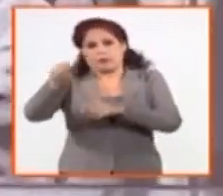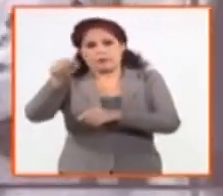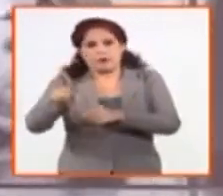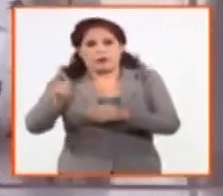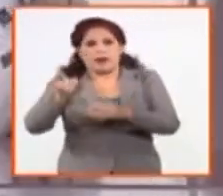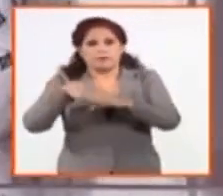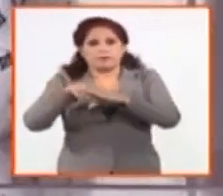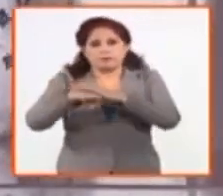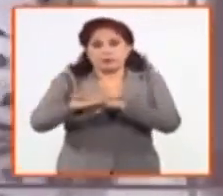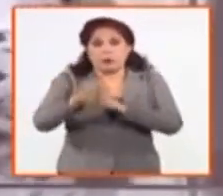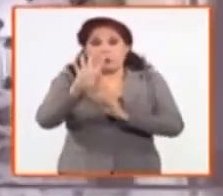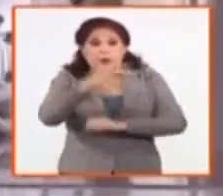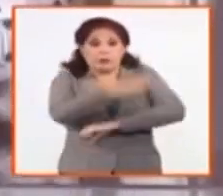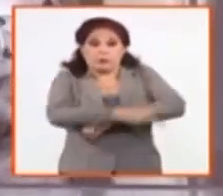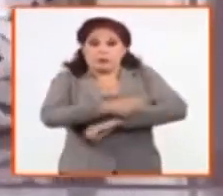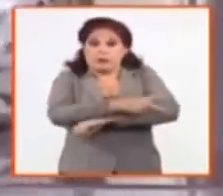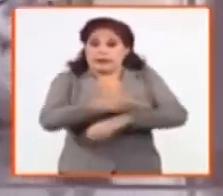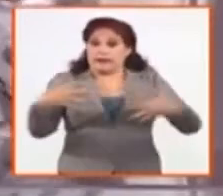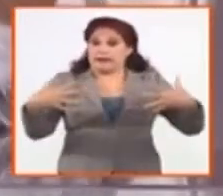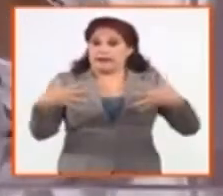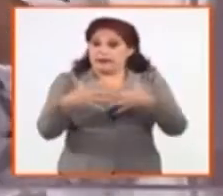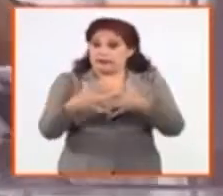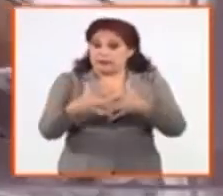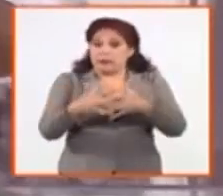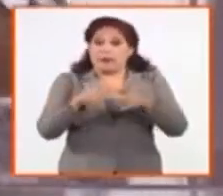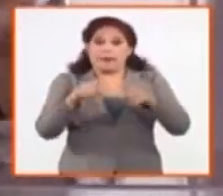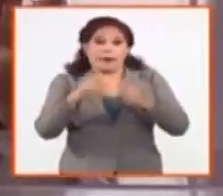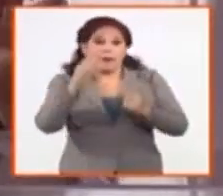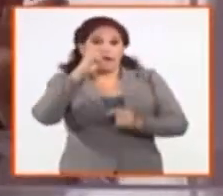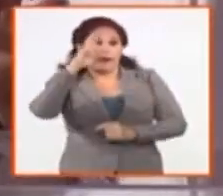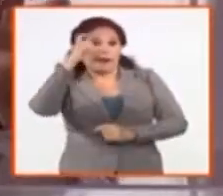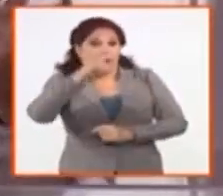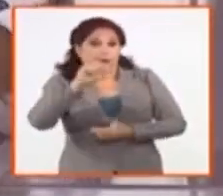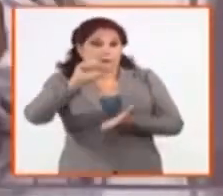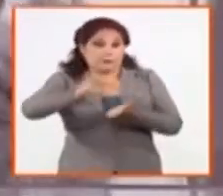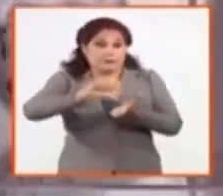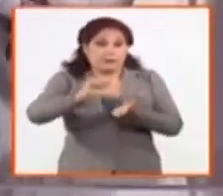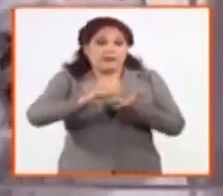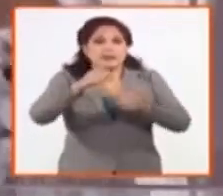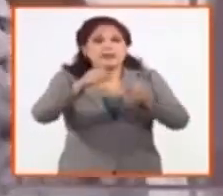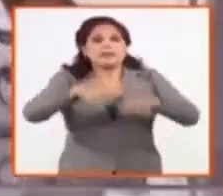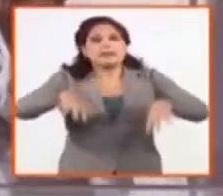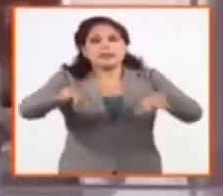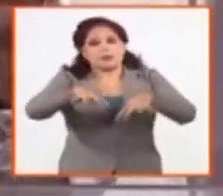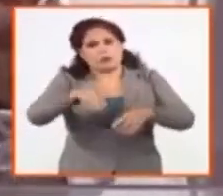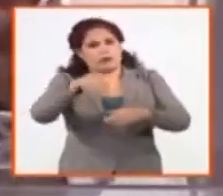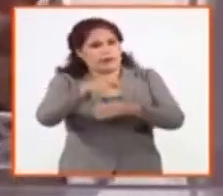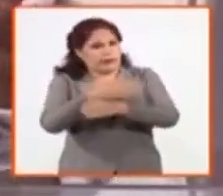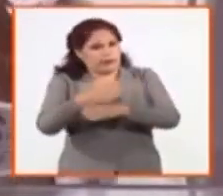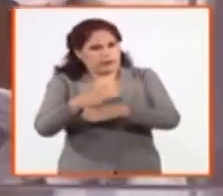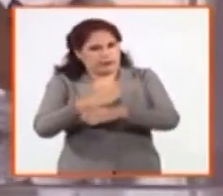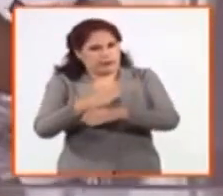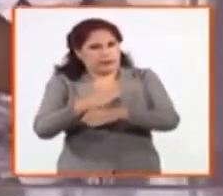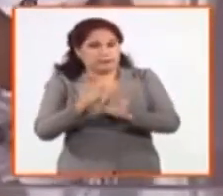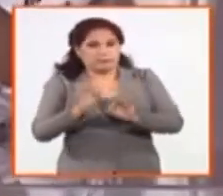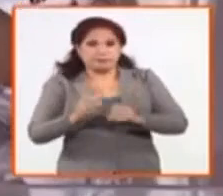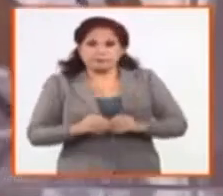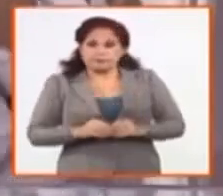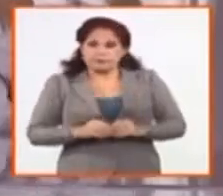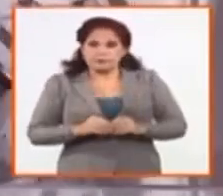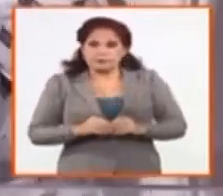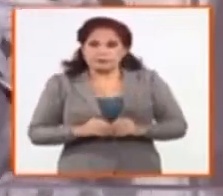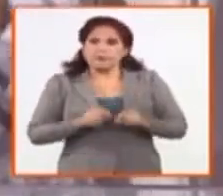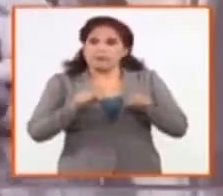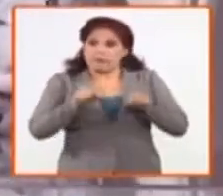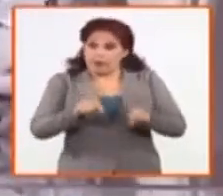cuatro países directamente vinculados, pero en el caso de Irán tiene del lado allá la situación de Medio Oriente, que esto no se puede obviar. Entonces Irán, vamos a decir